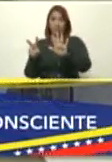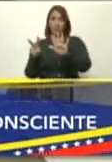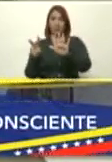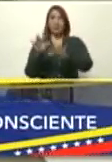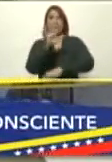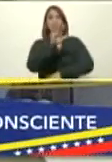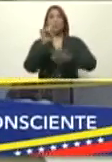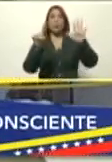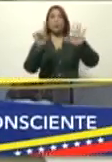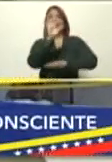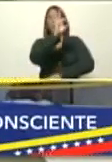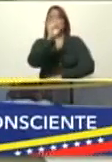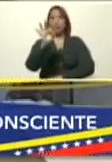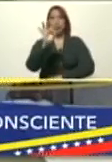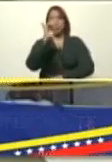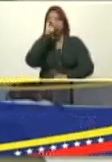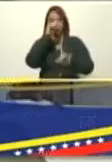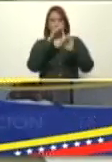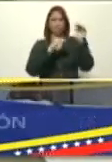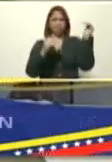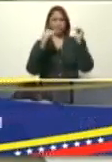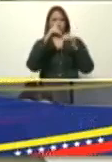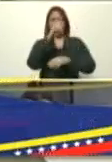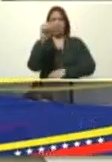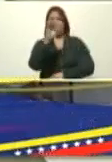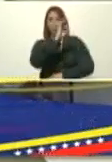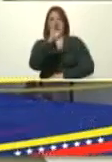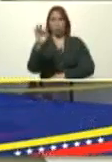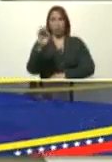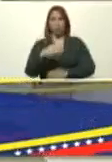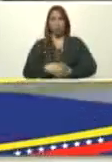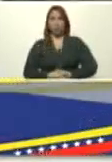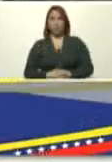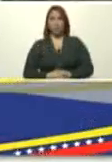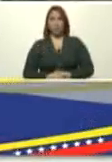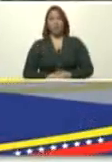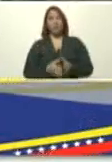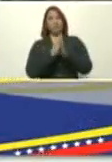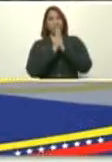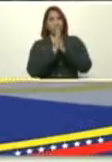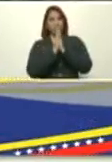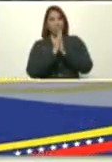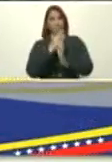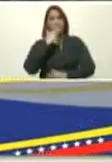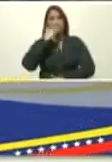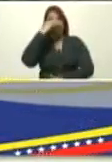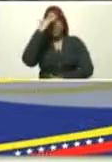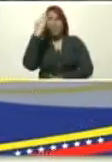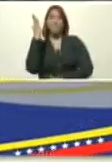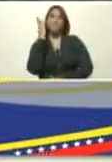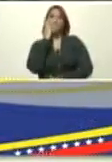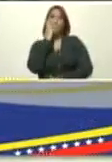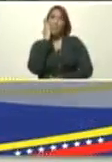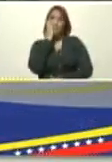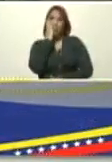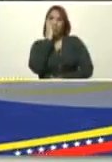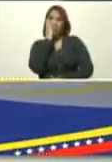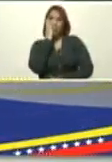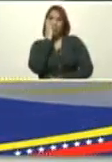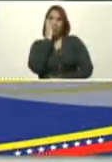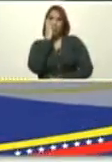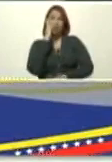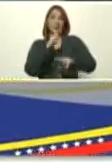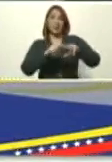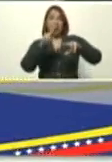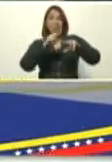56%. Vamos rumbo al 100%. Muy importante a los padres, a las madres, a los